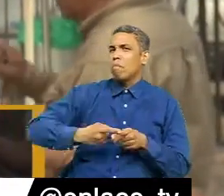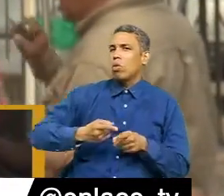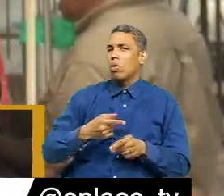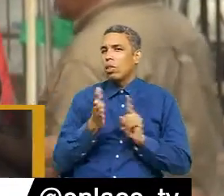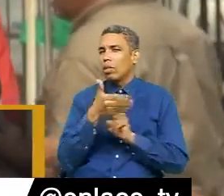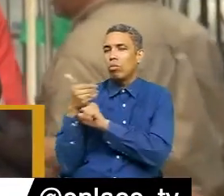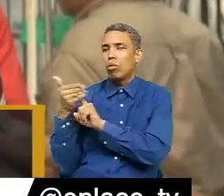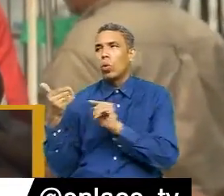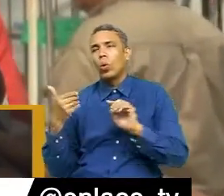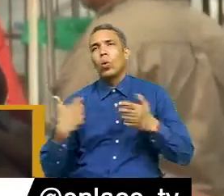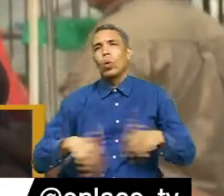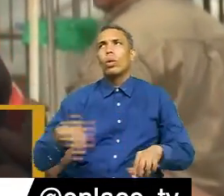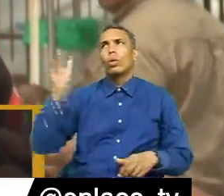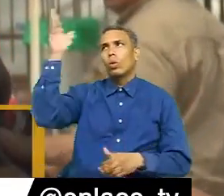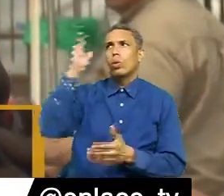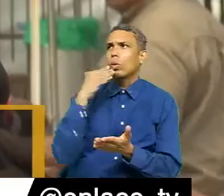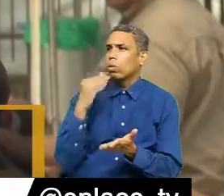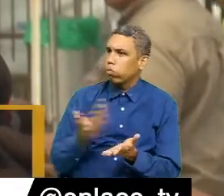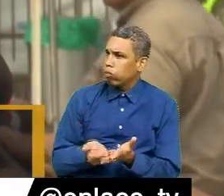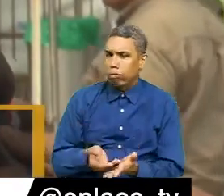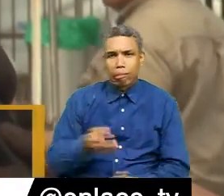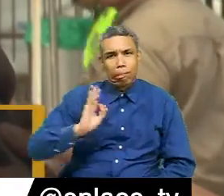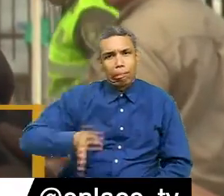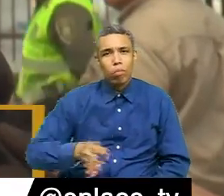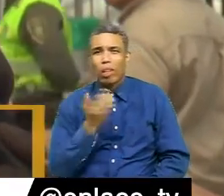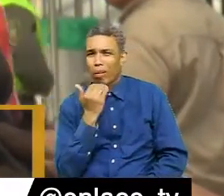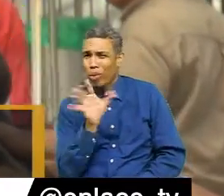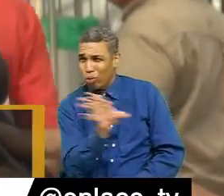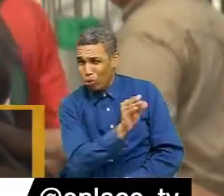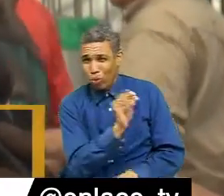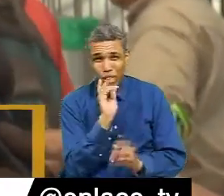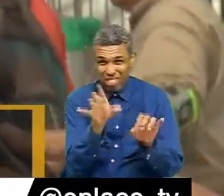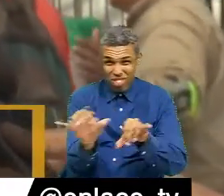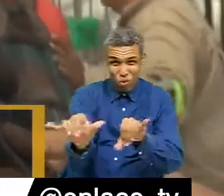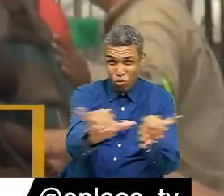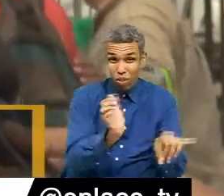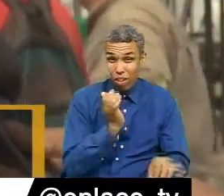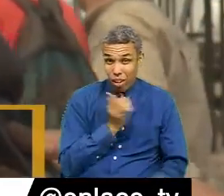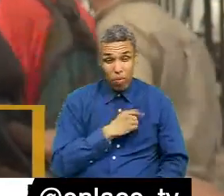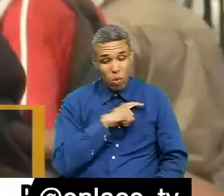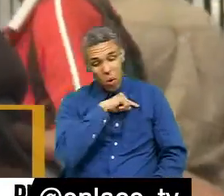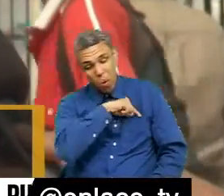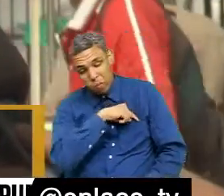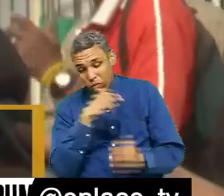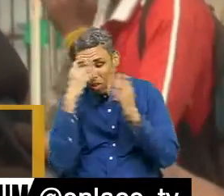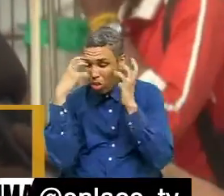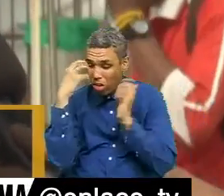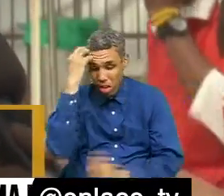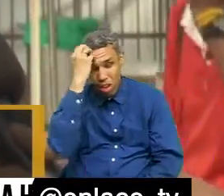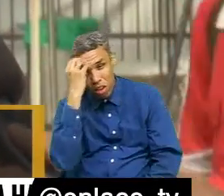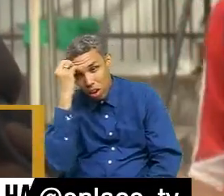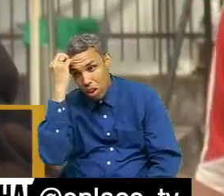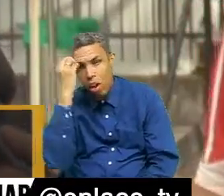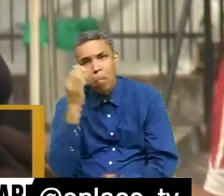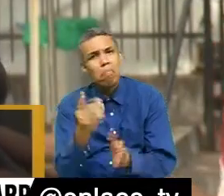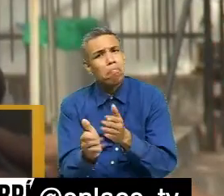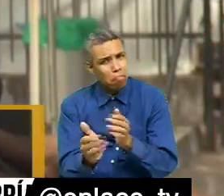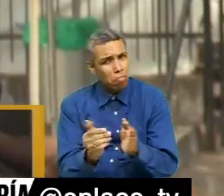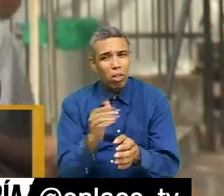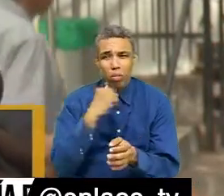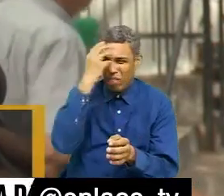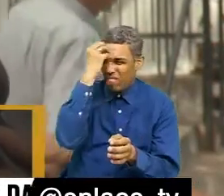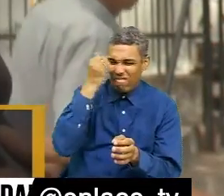tantas oportunidades. Todos tenemos, digamos, un dolor adentro que tenemos que también aprender a administrar. y ponerlo al servicio